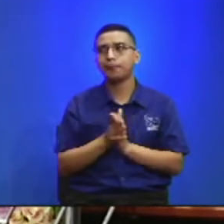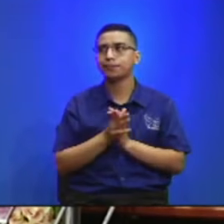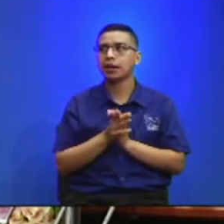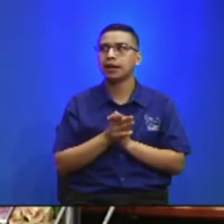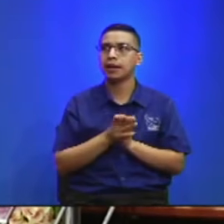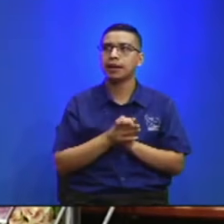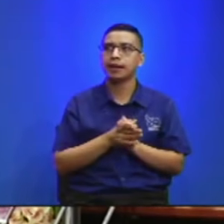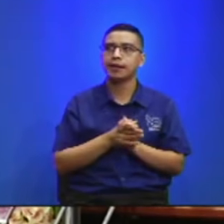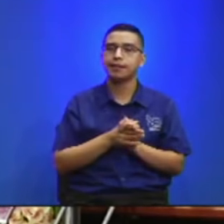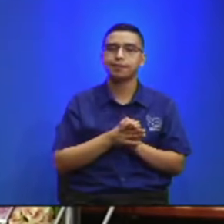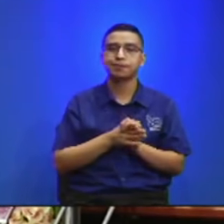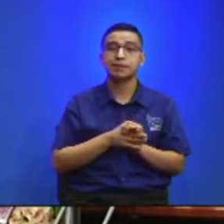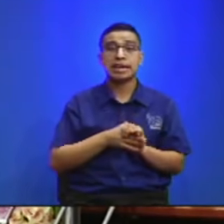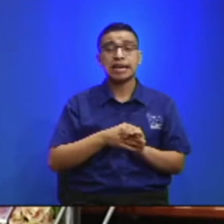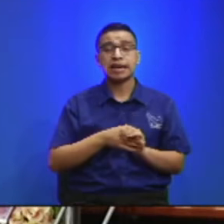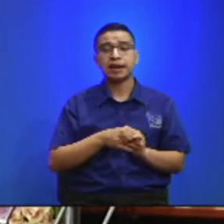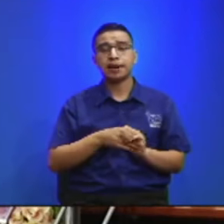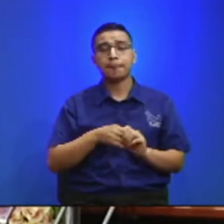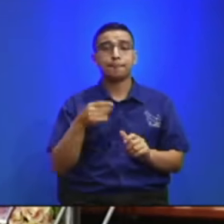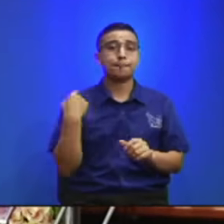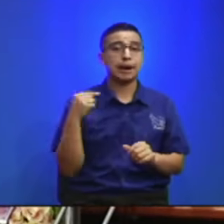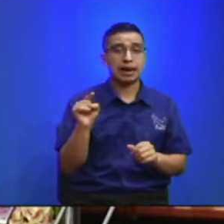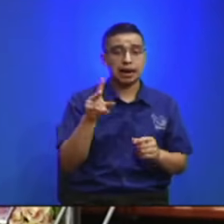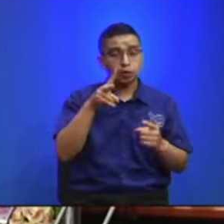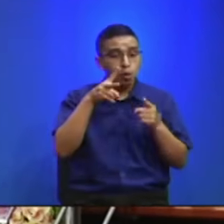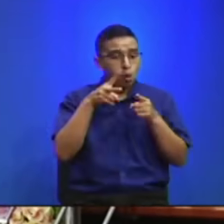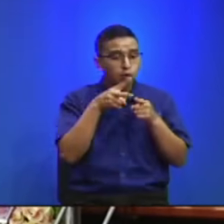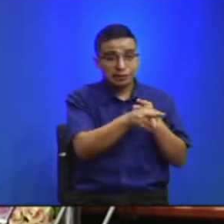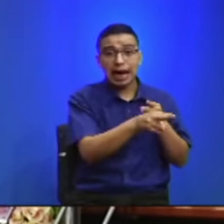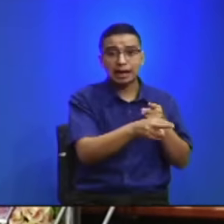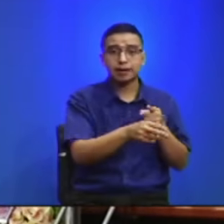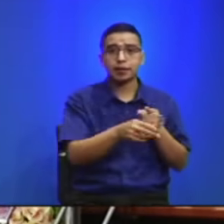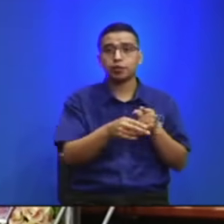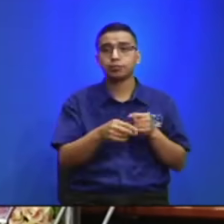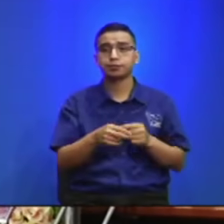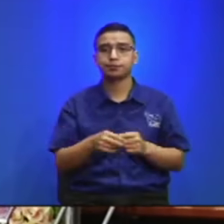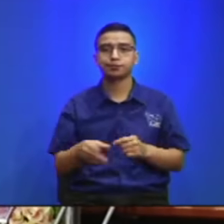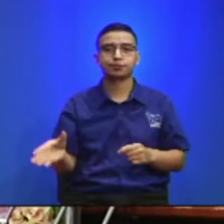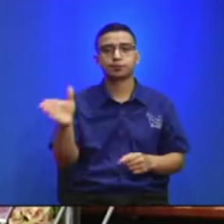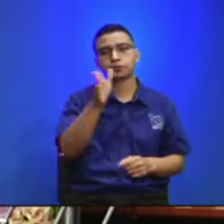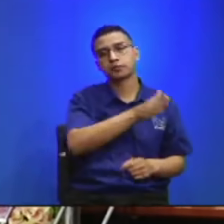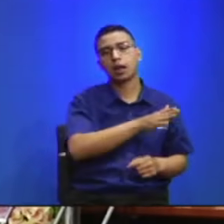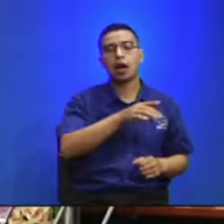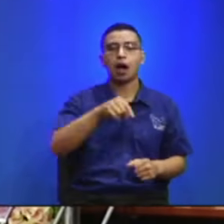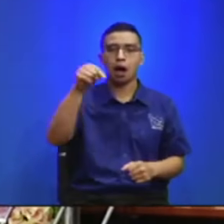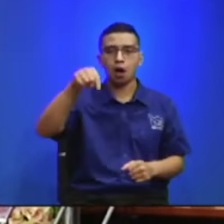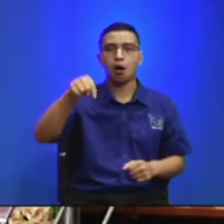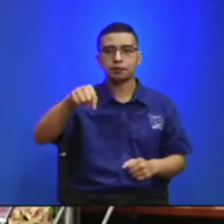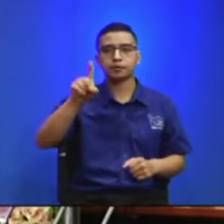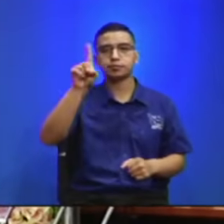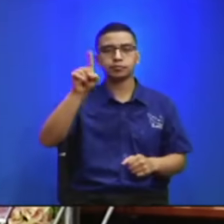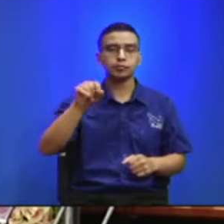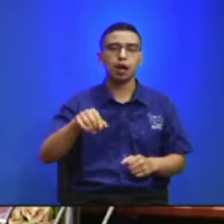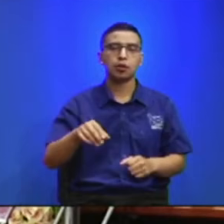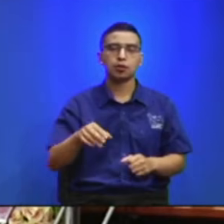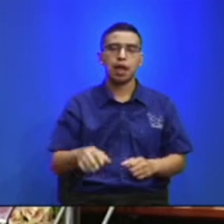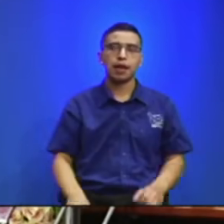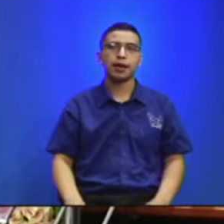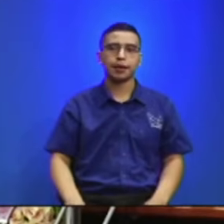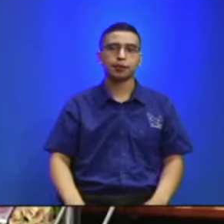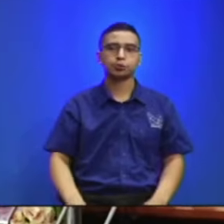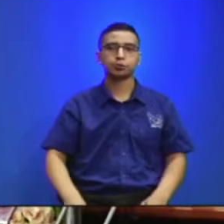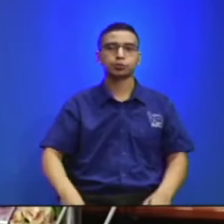dios y que ahora cuando venimos a este a este juicio que viene a ser eso un juicio del espíritu santo